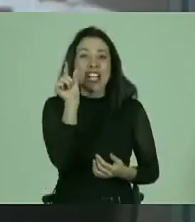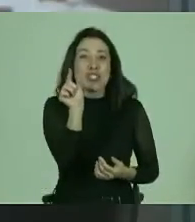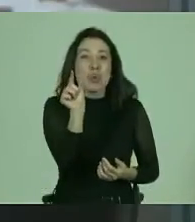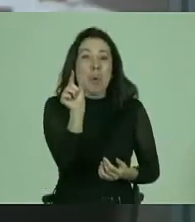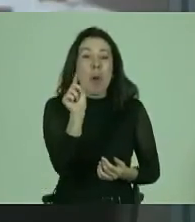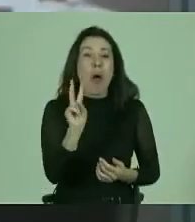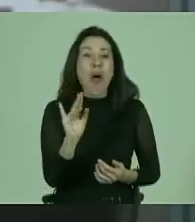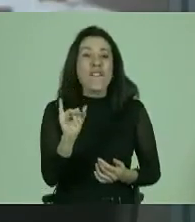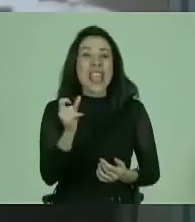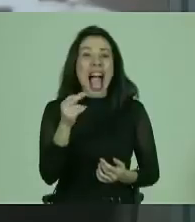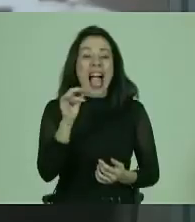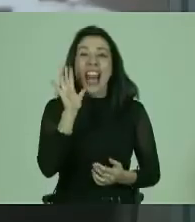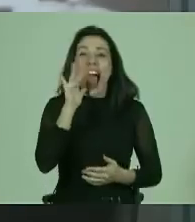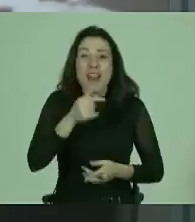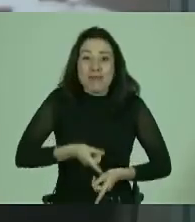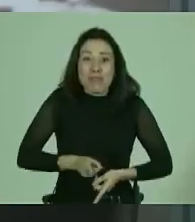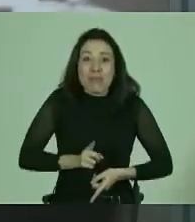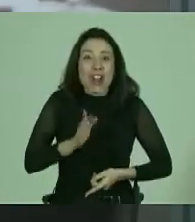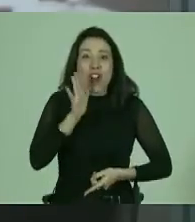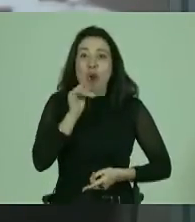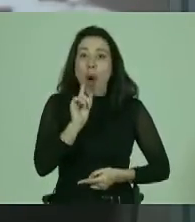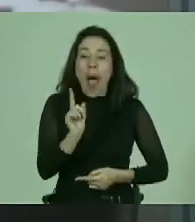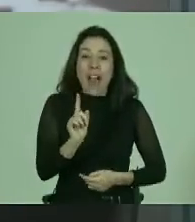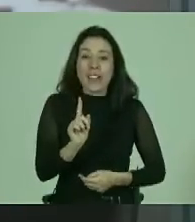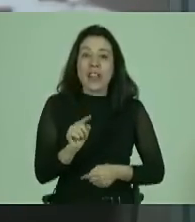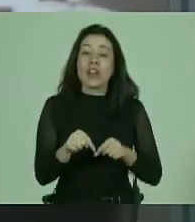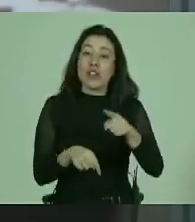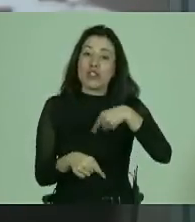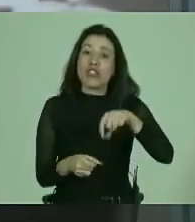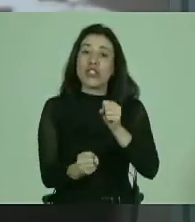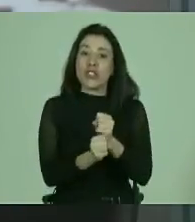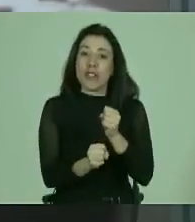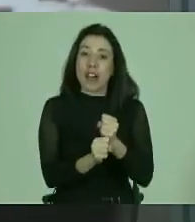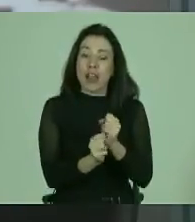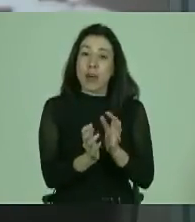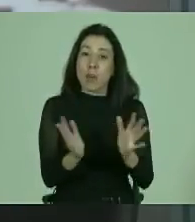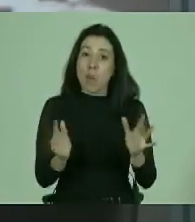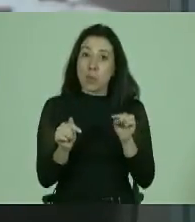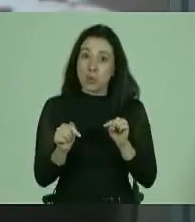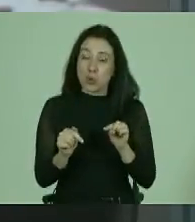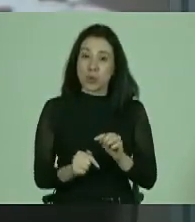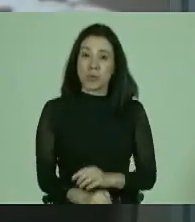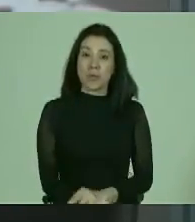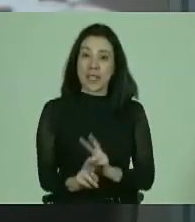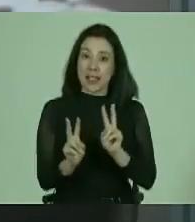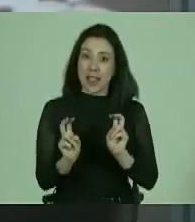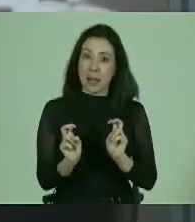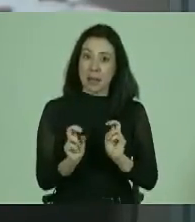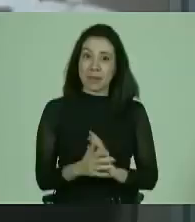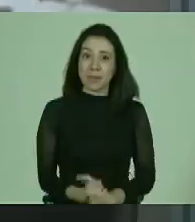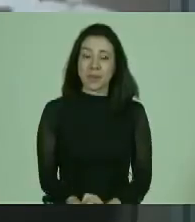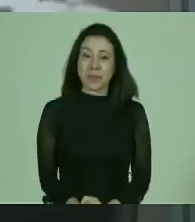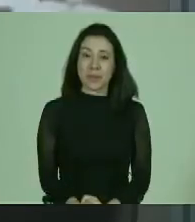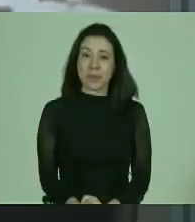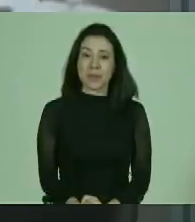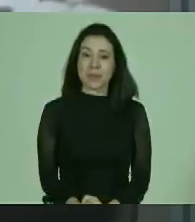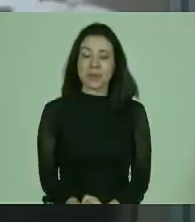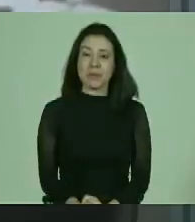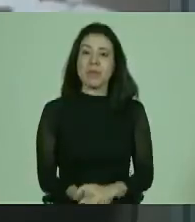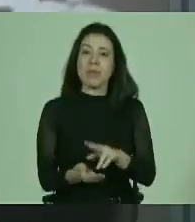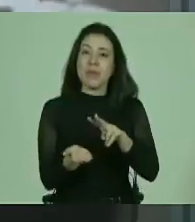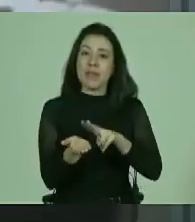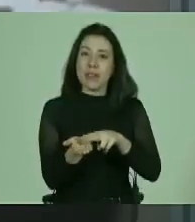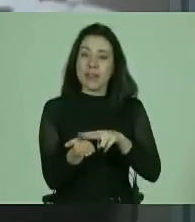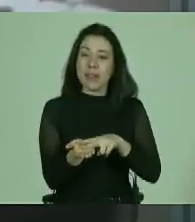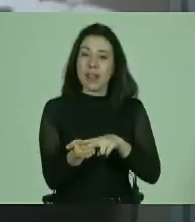entonces por ahí hemos trabajado bastante en ese campo y realmente hay